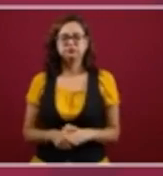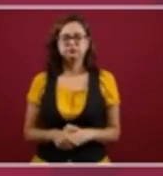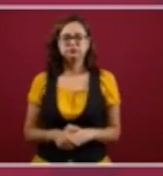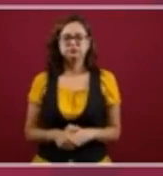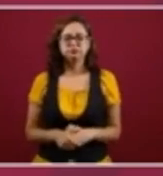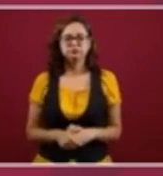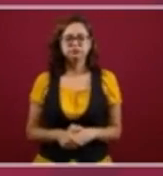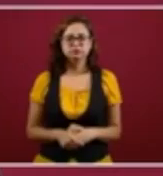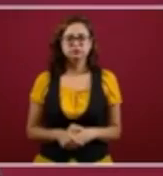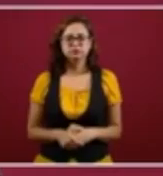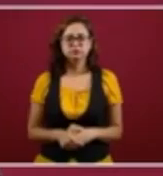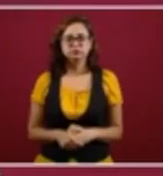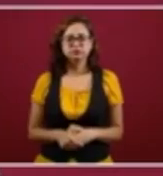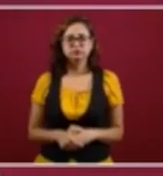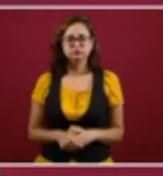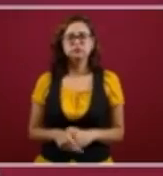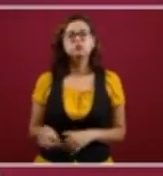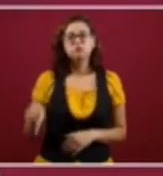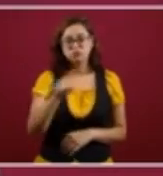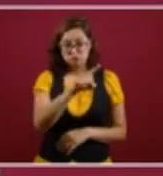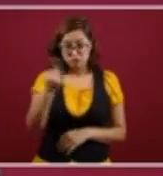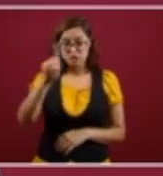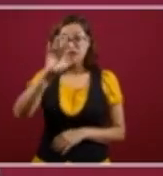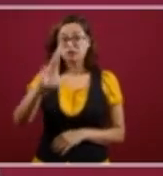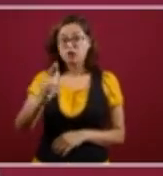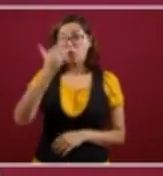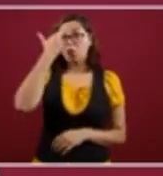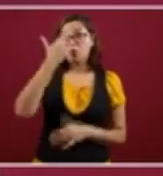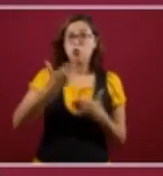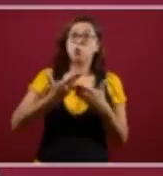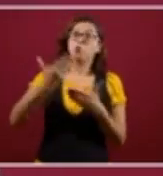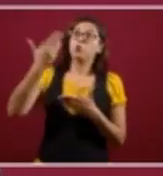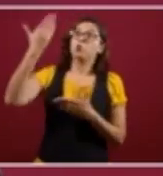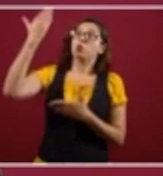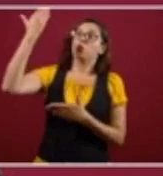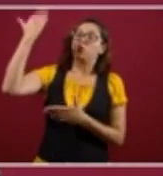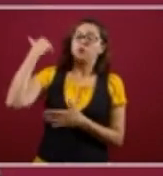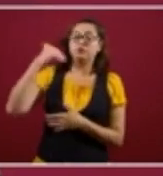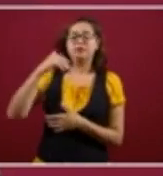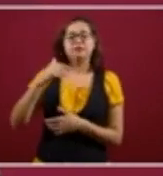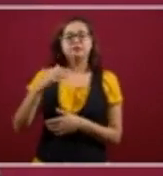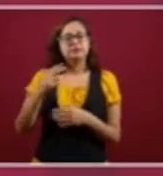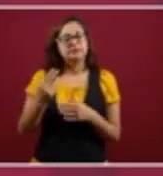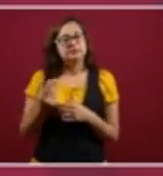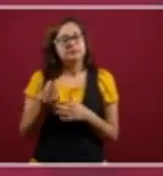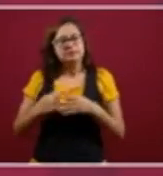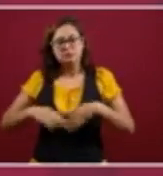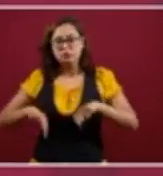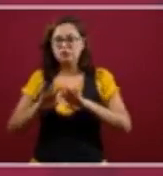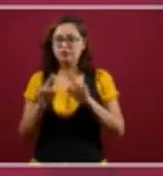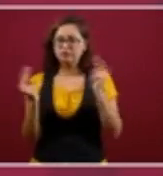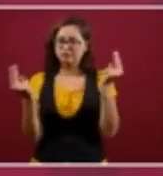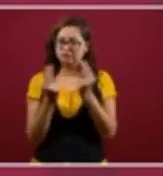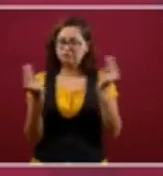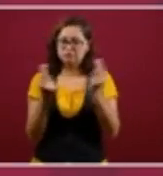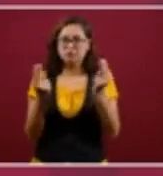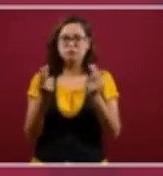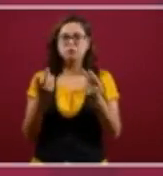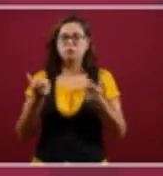necesitábamos de los operadores para las pipas?